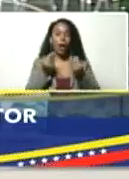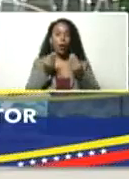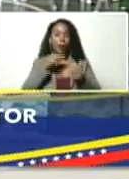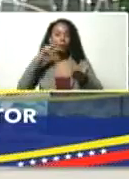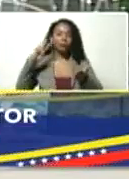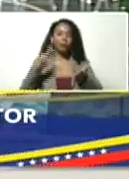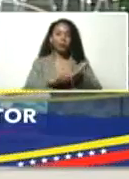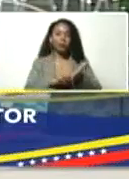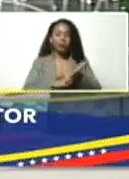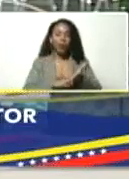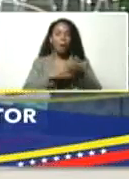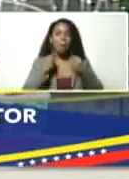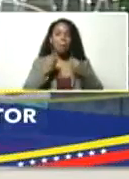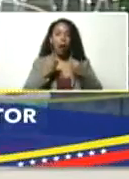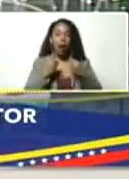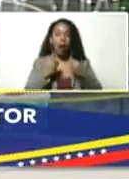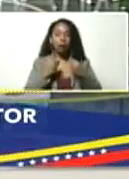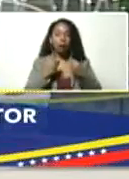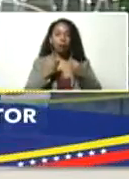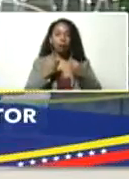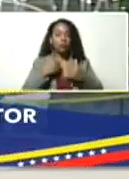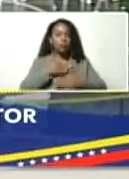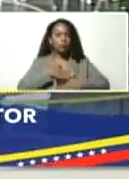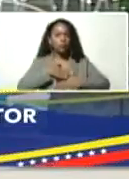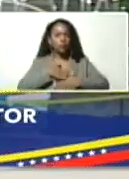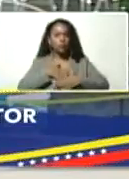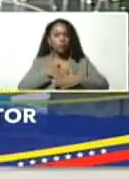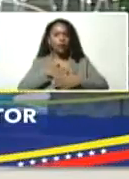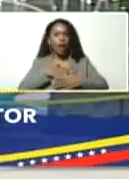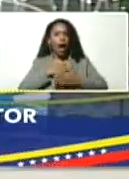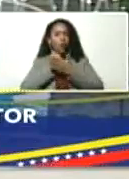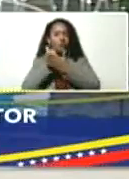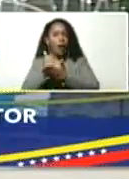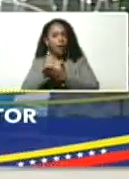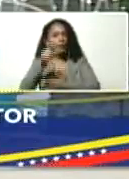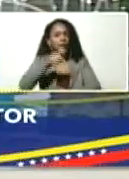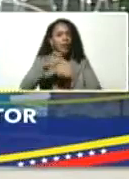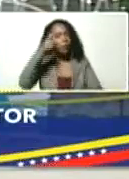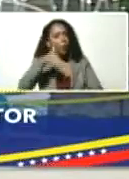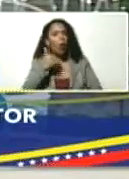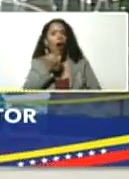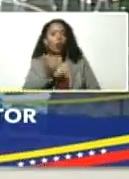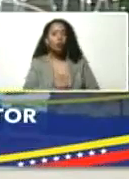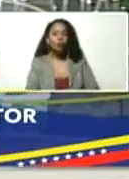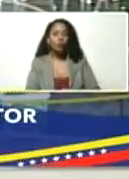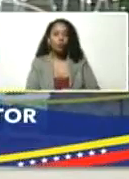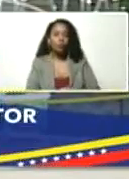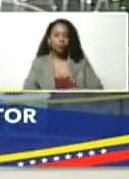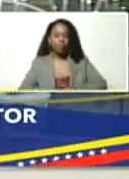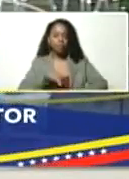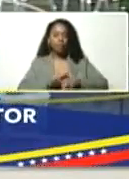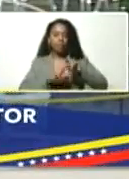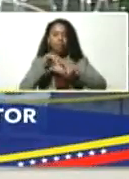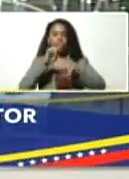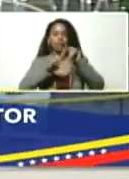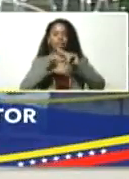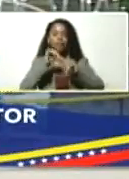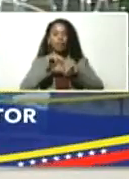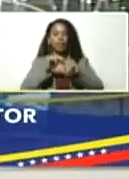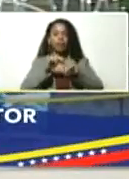real para satisfacer las necesidades de nuestro pueblo y lo que es la construcción de